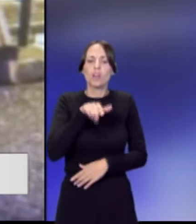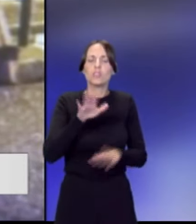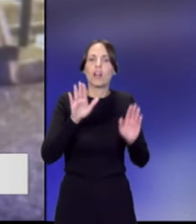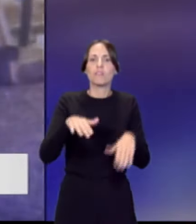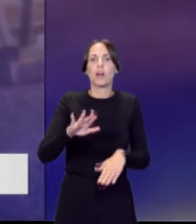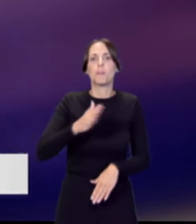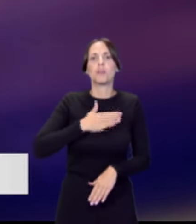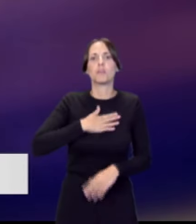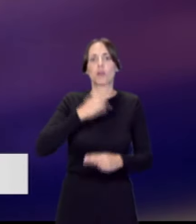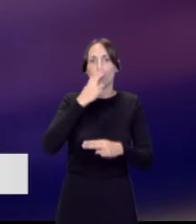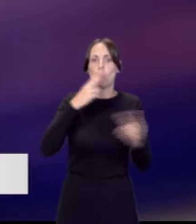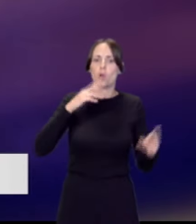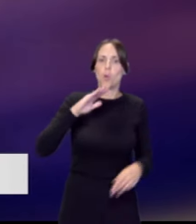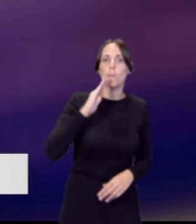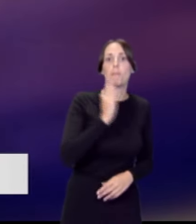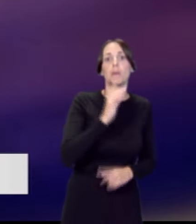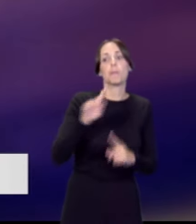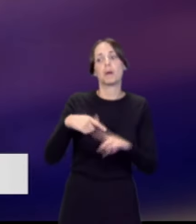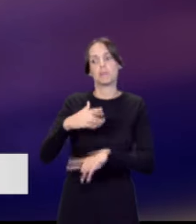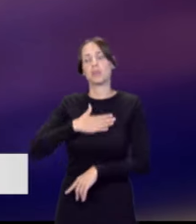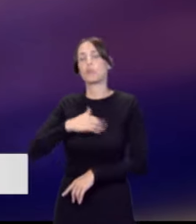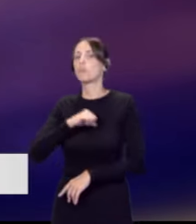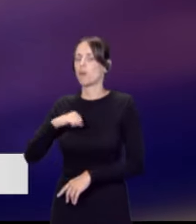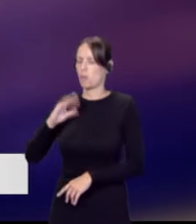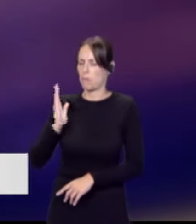público y también privado.